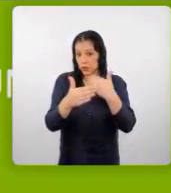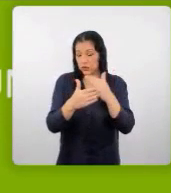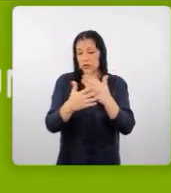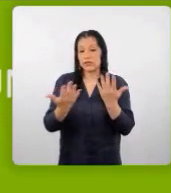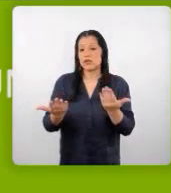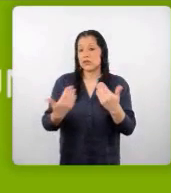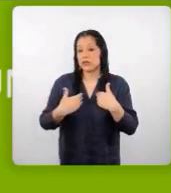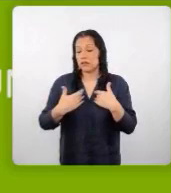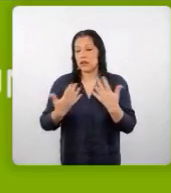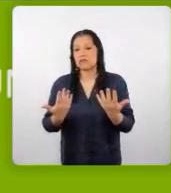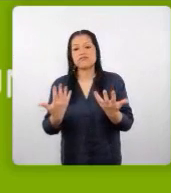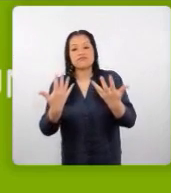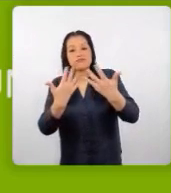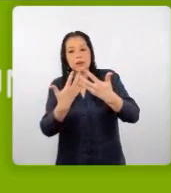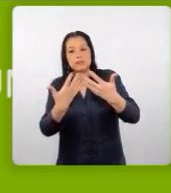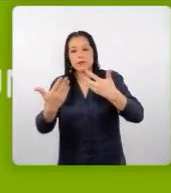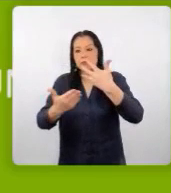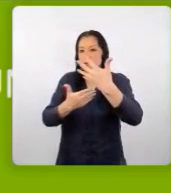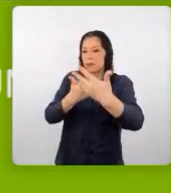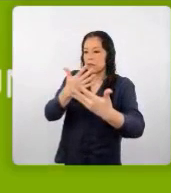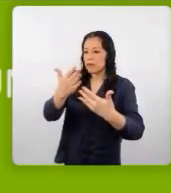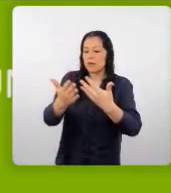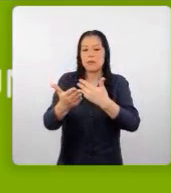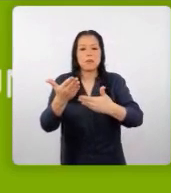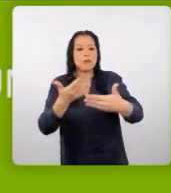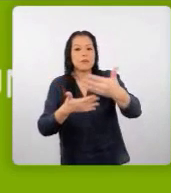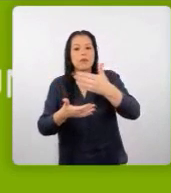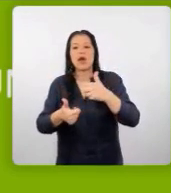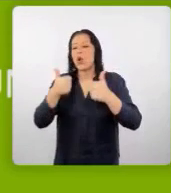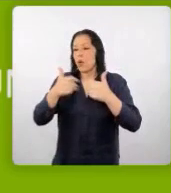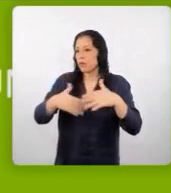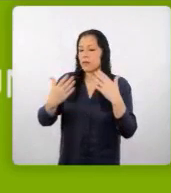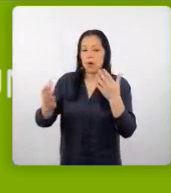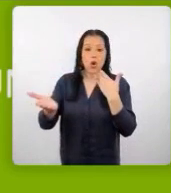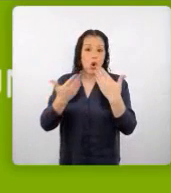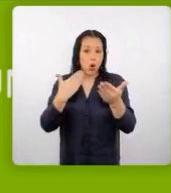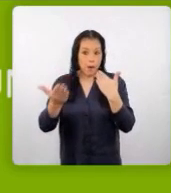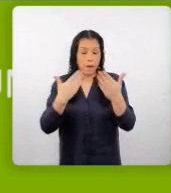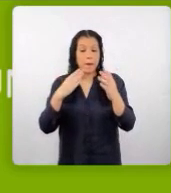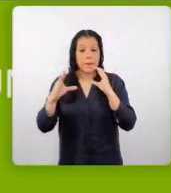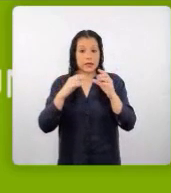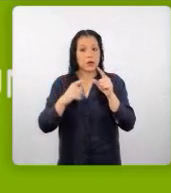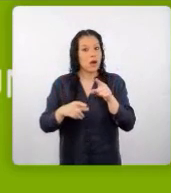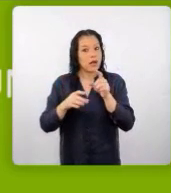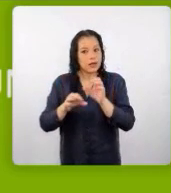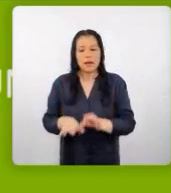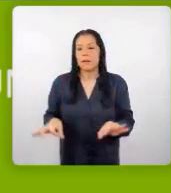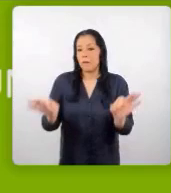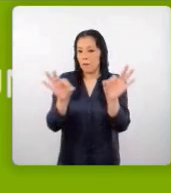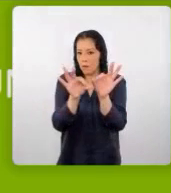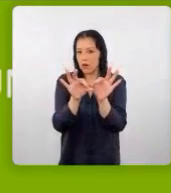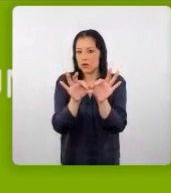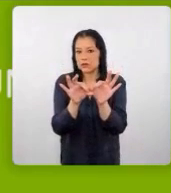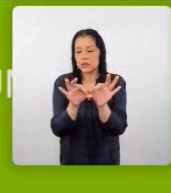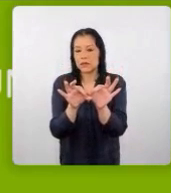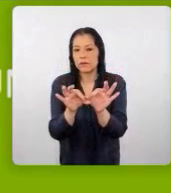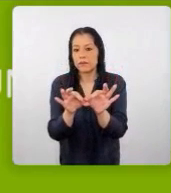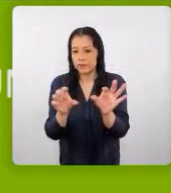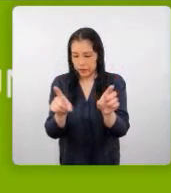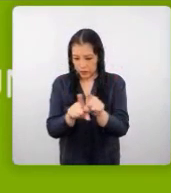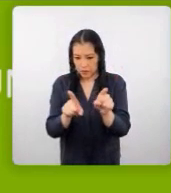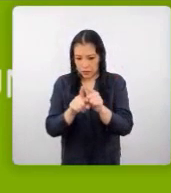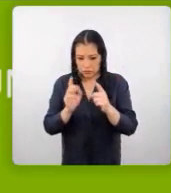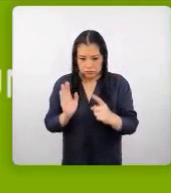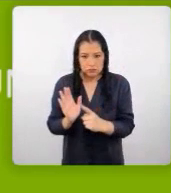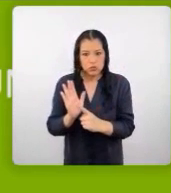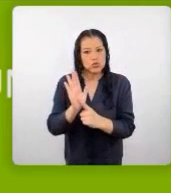entablar qué cosa es lo que nosotros podemos conversar. Es importante, sumamente importante, también mostrar